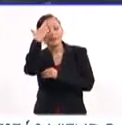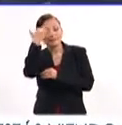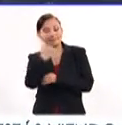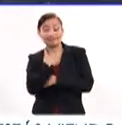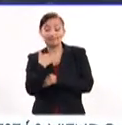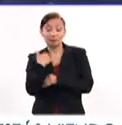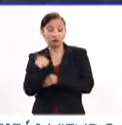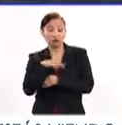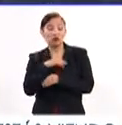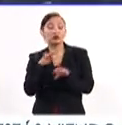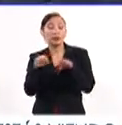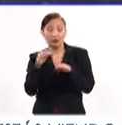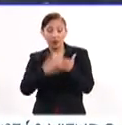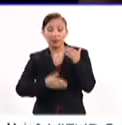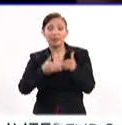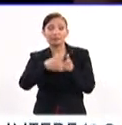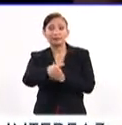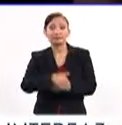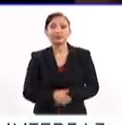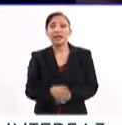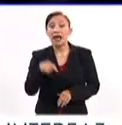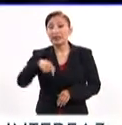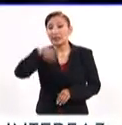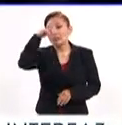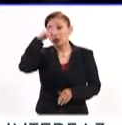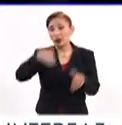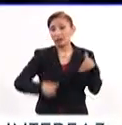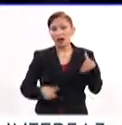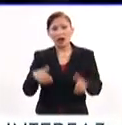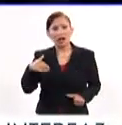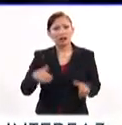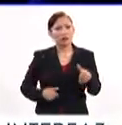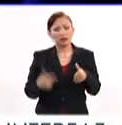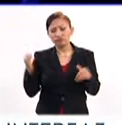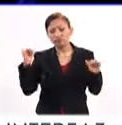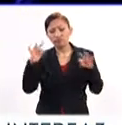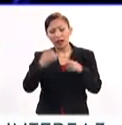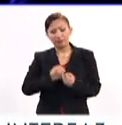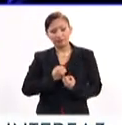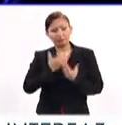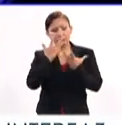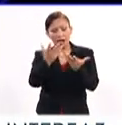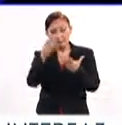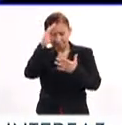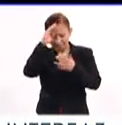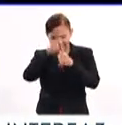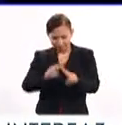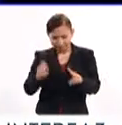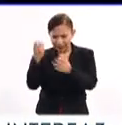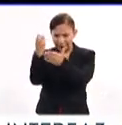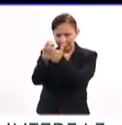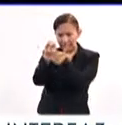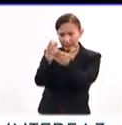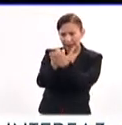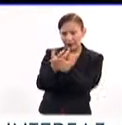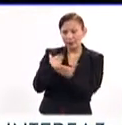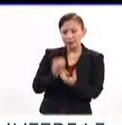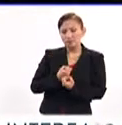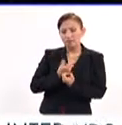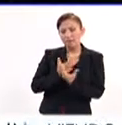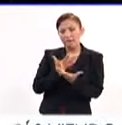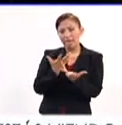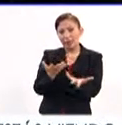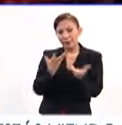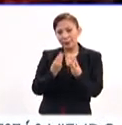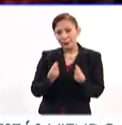el trabajo que todavía tenemos por delante. En México, el teatro ha sido foro para la expresión, reflexión, crítica y catarsis.